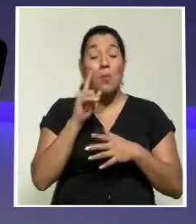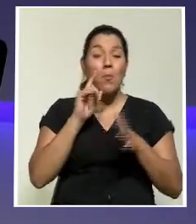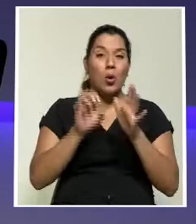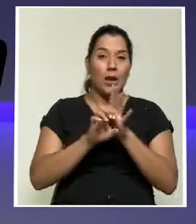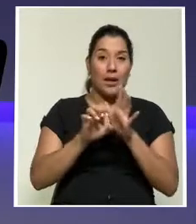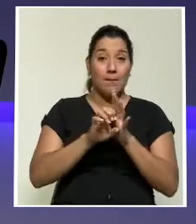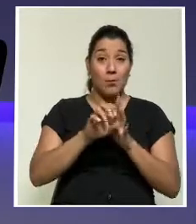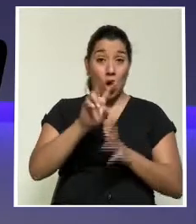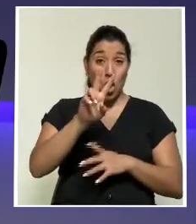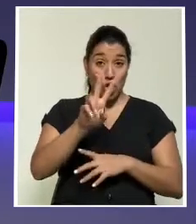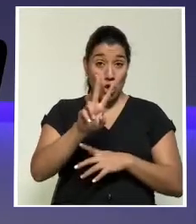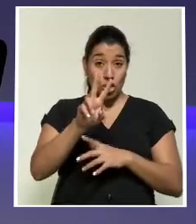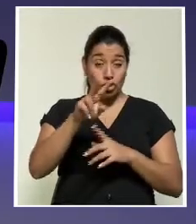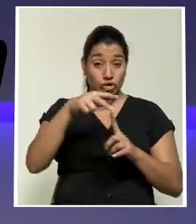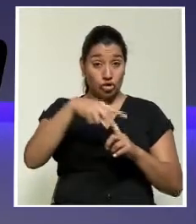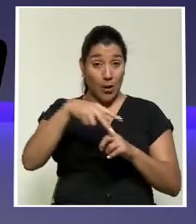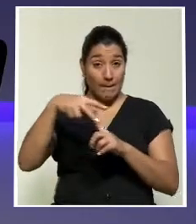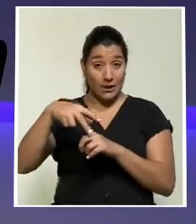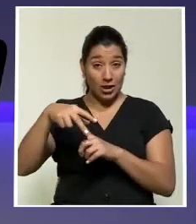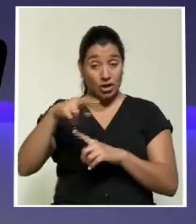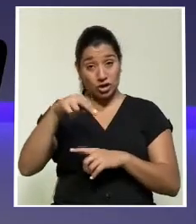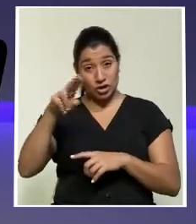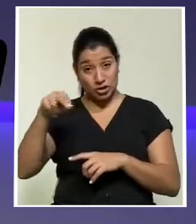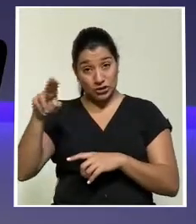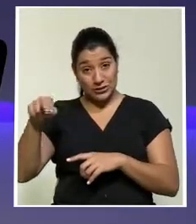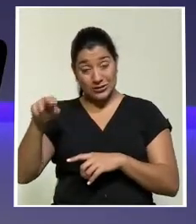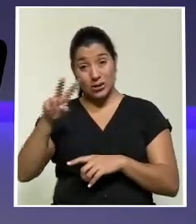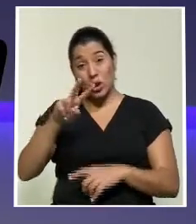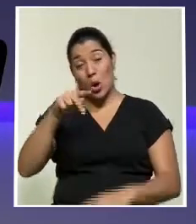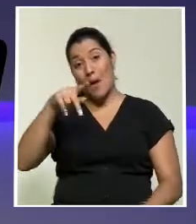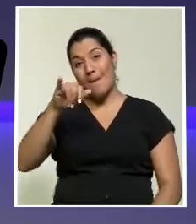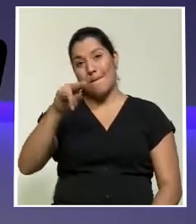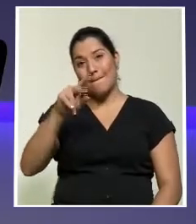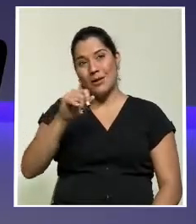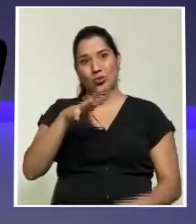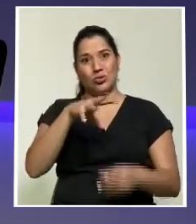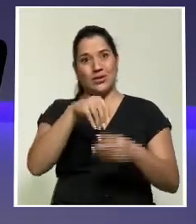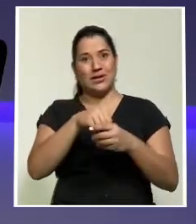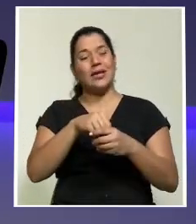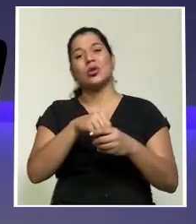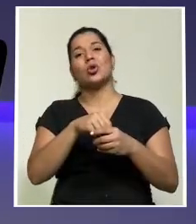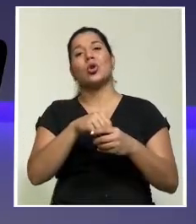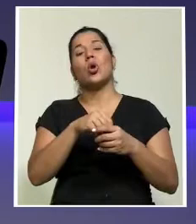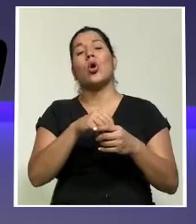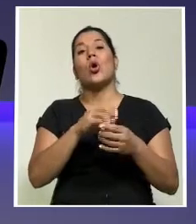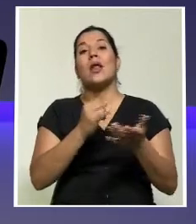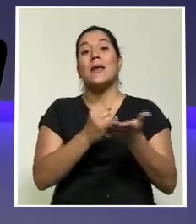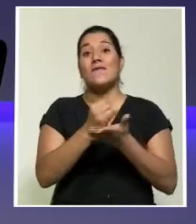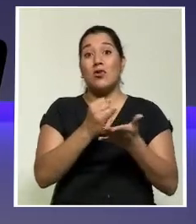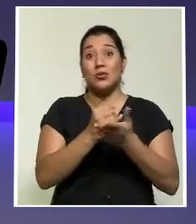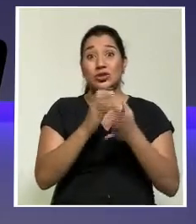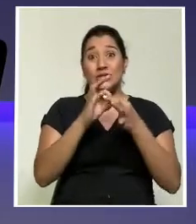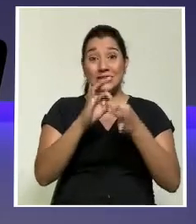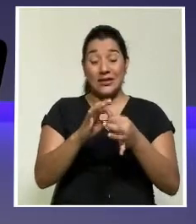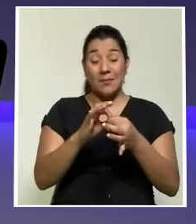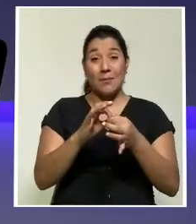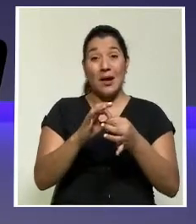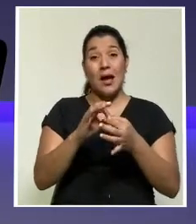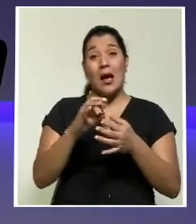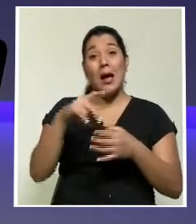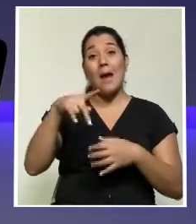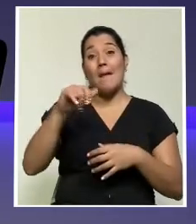Dos Pinos, acaba de salir ahora dentro de la lista de los Pandora Papers que sacamos aquí en Noticias,